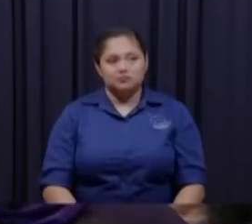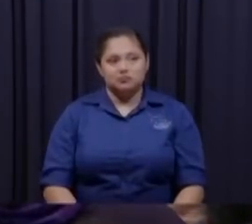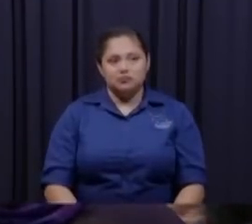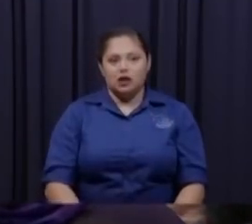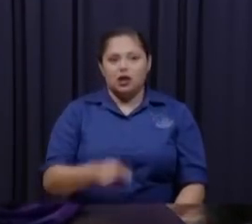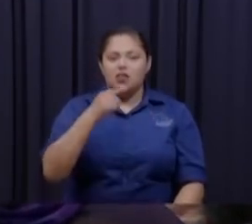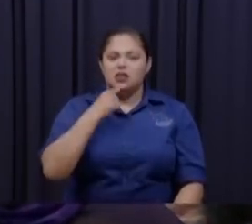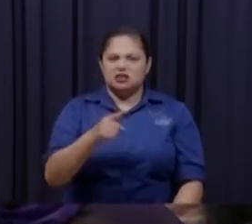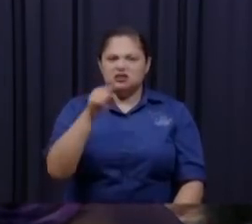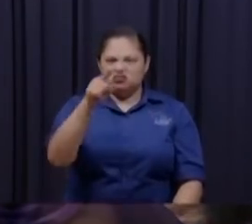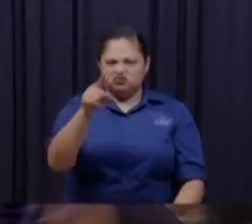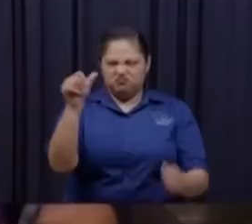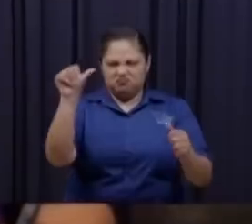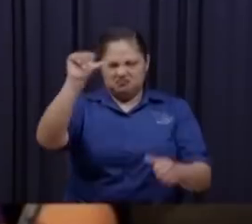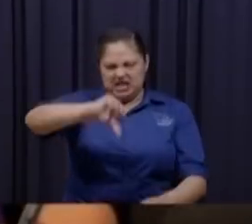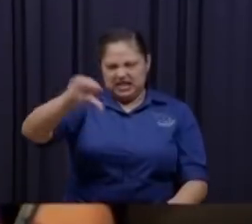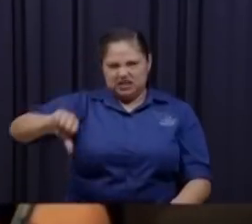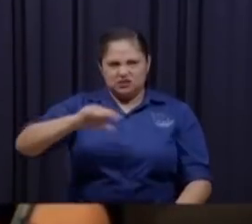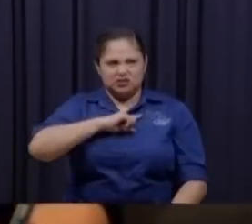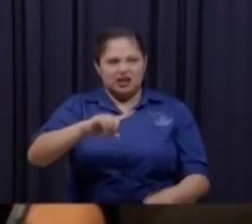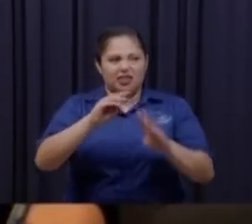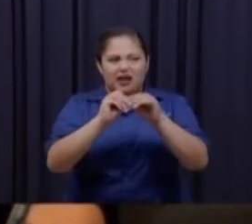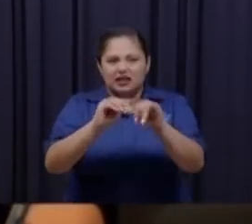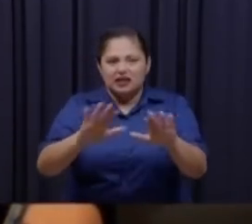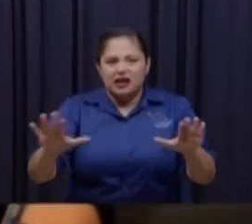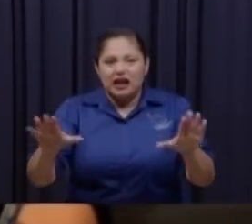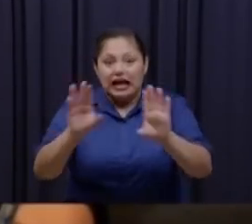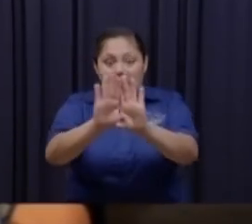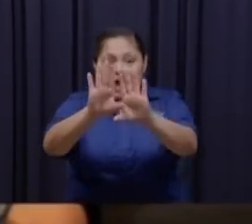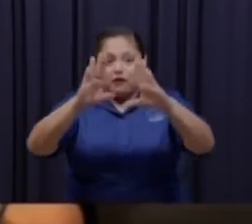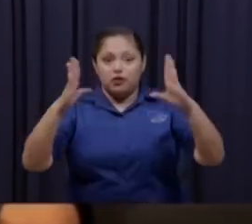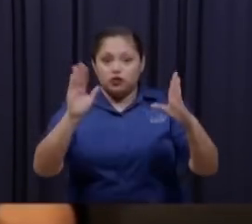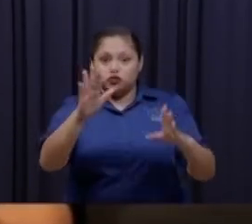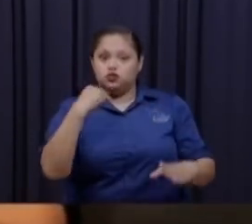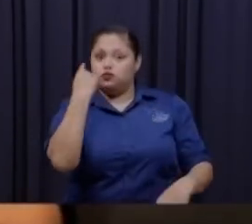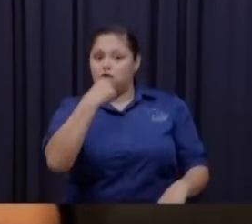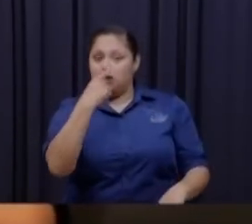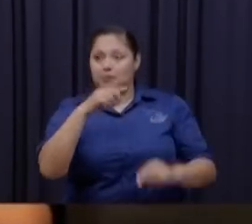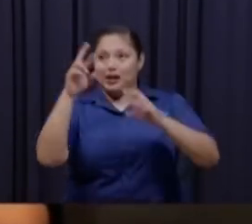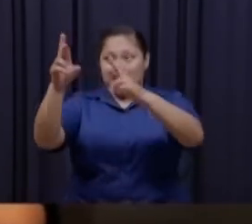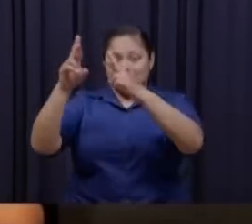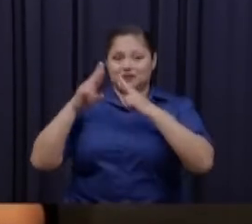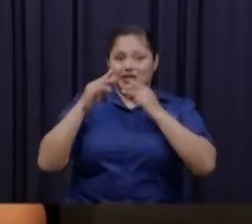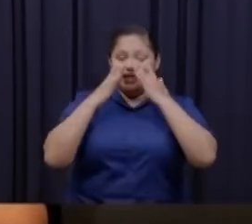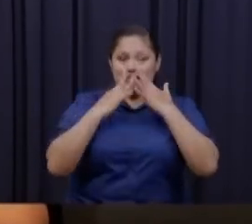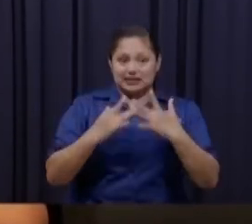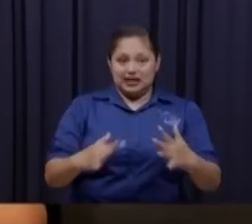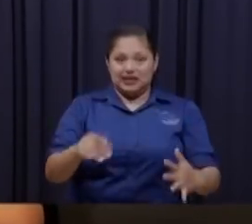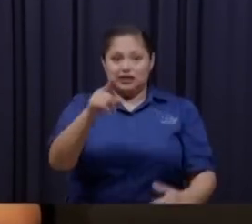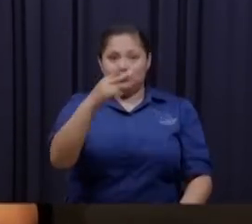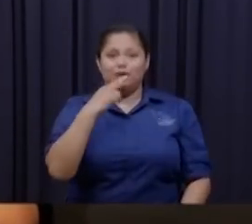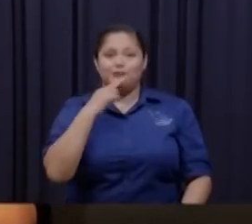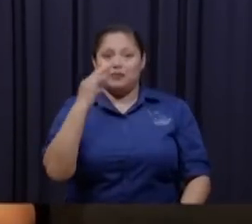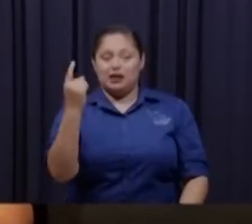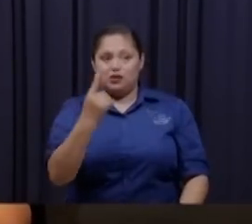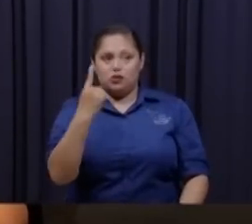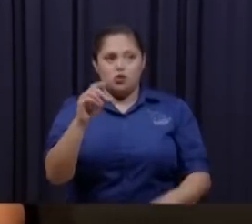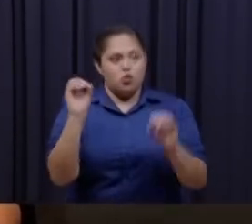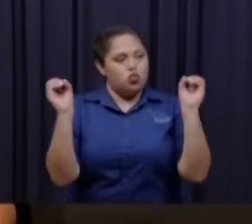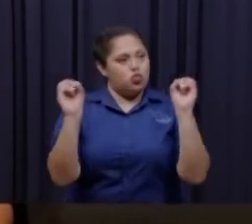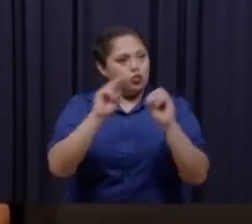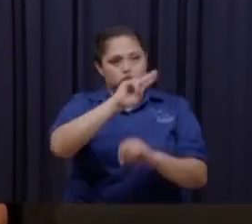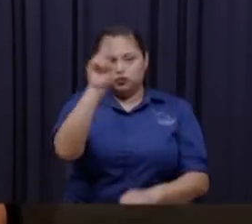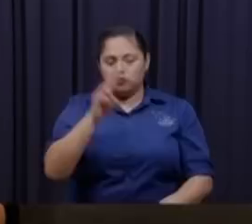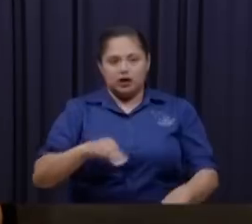maldito serás de la tierra que abrió su boca para recibir la sangre de tu hermano. Nunca más te dará el